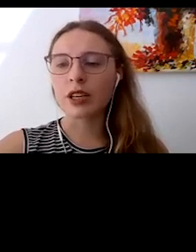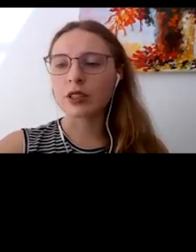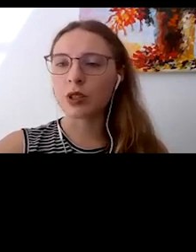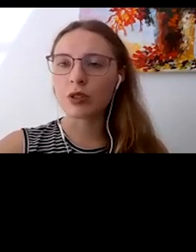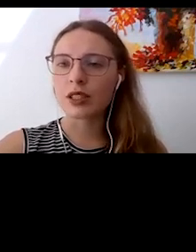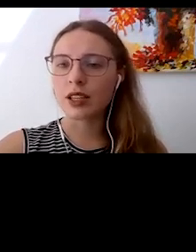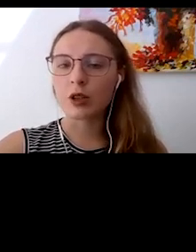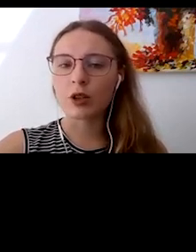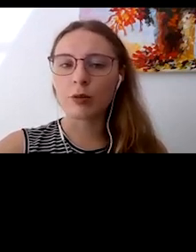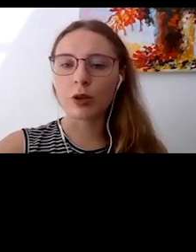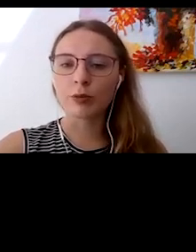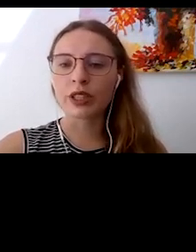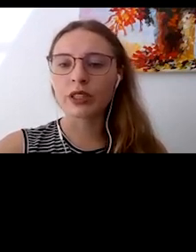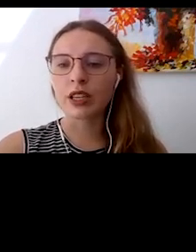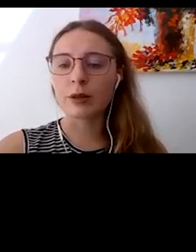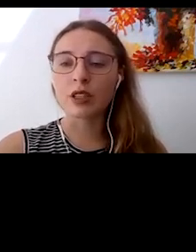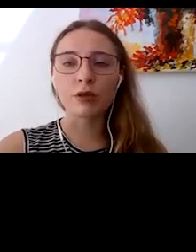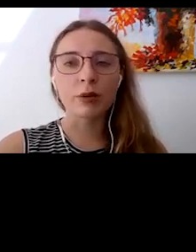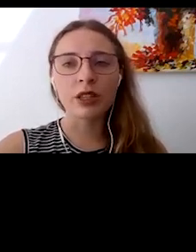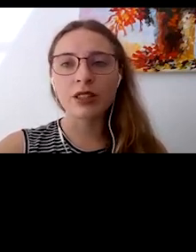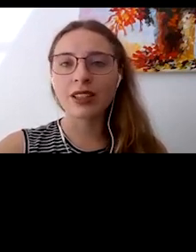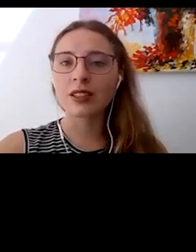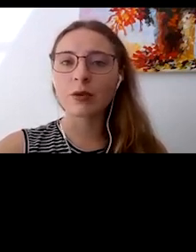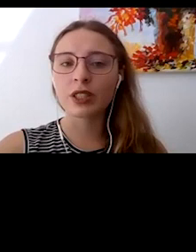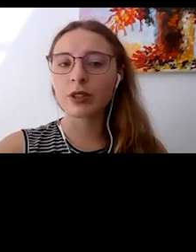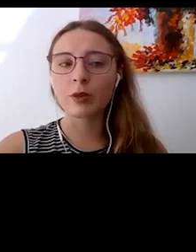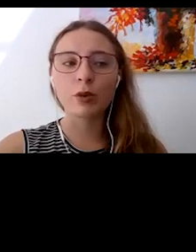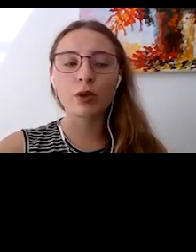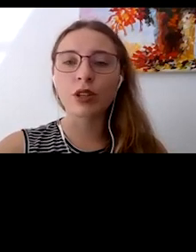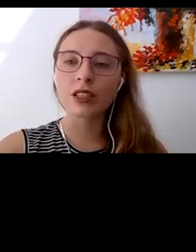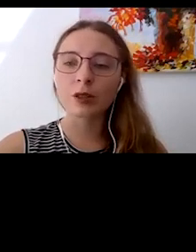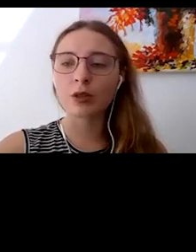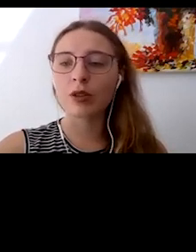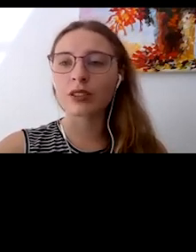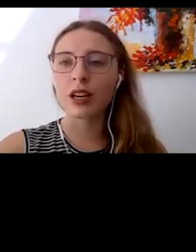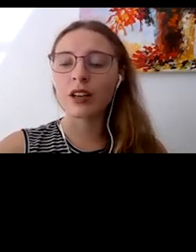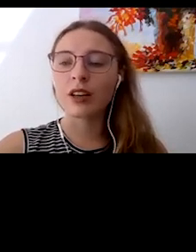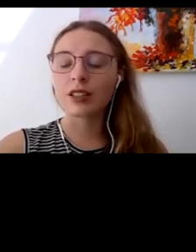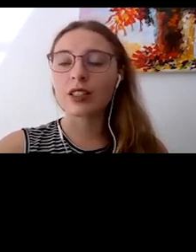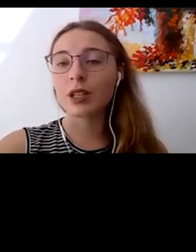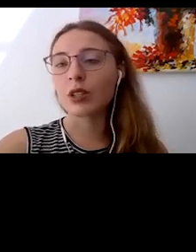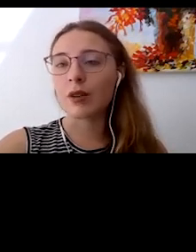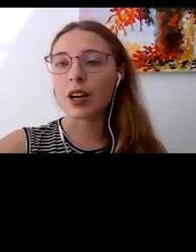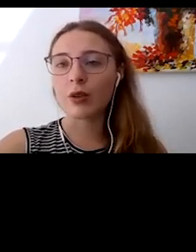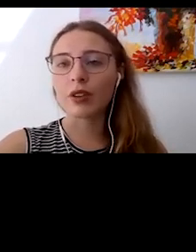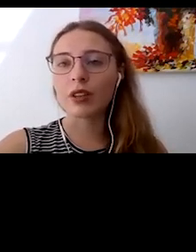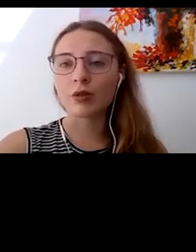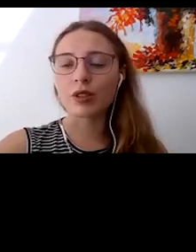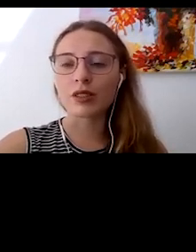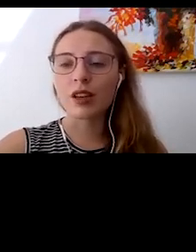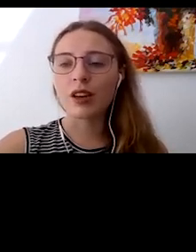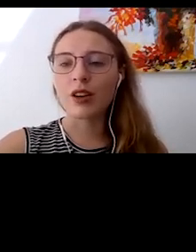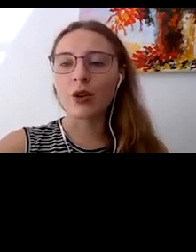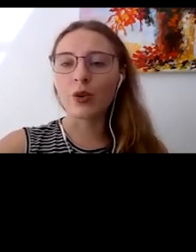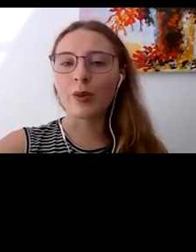el tema de descuentos al salario, como pueden ser el IMSS y Infonavit, tienen que ser completamente proporcionales respecto a lo que está recibiendo el trabajador.